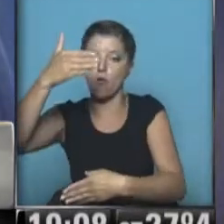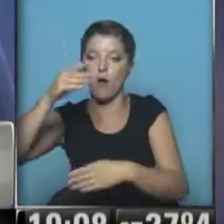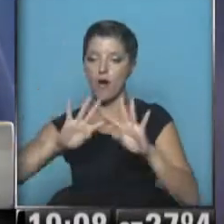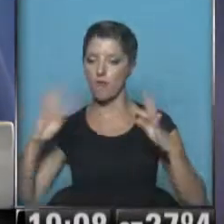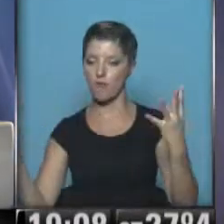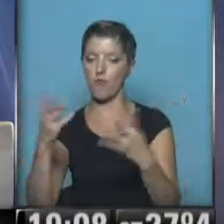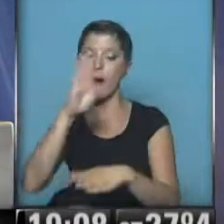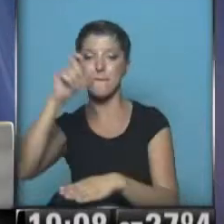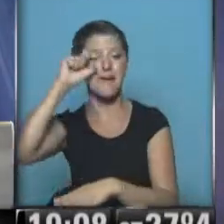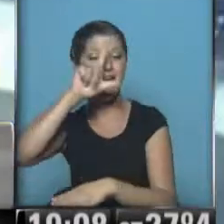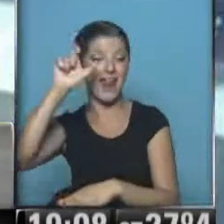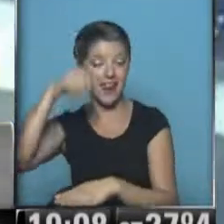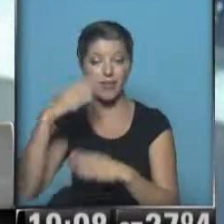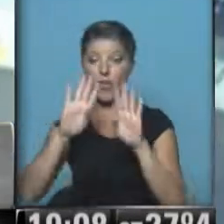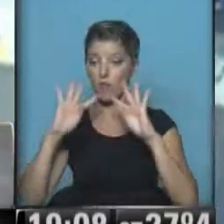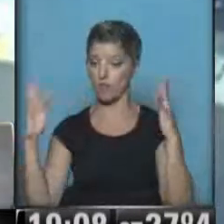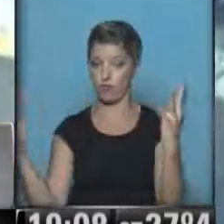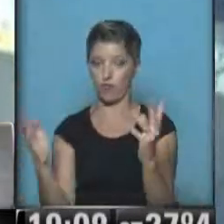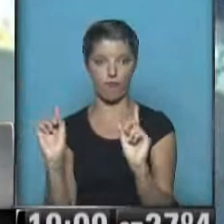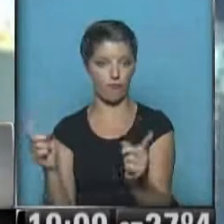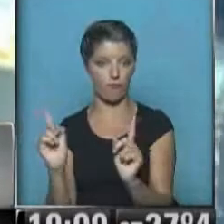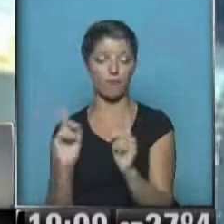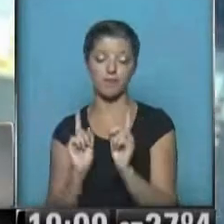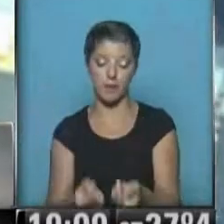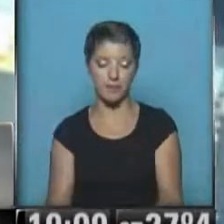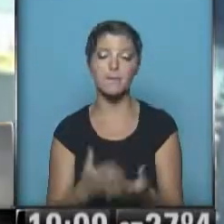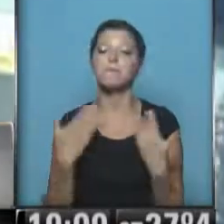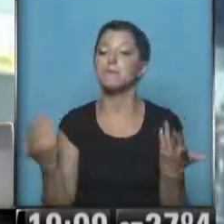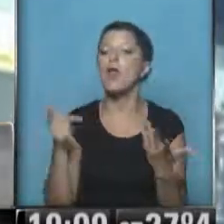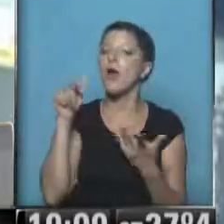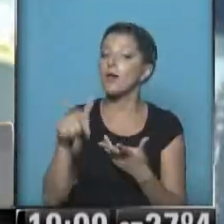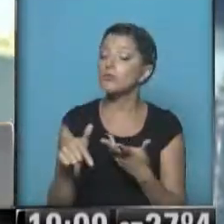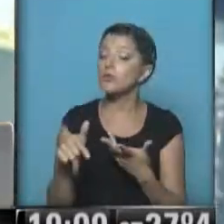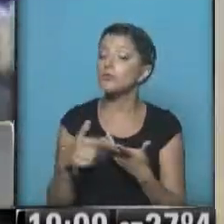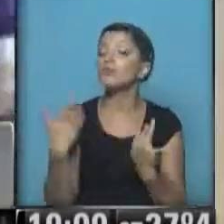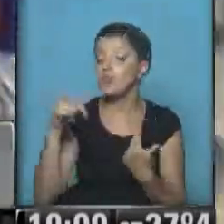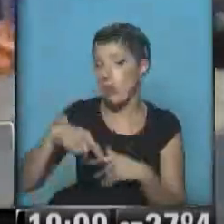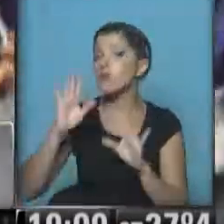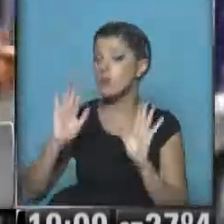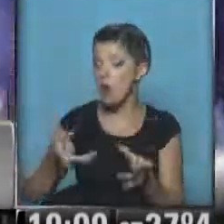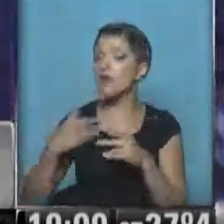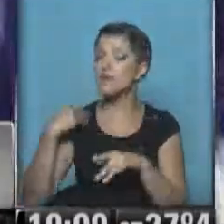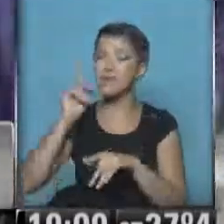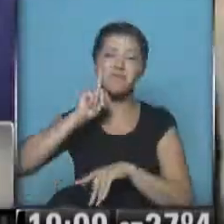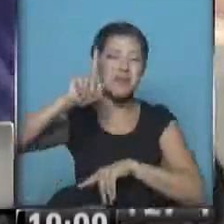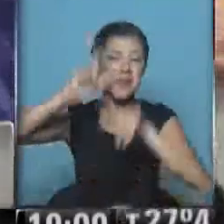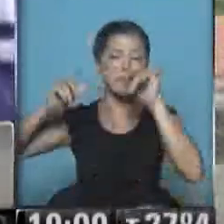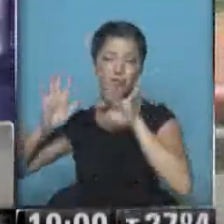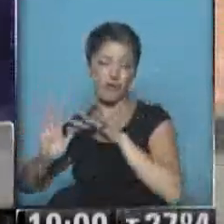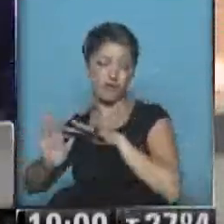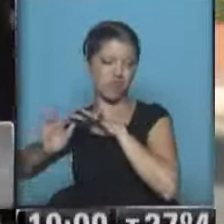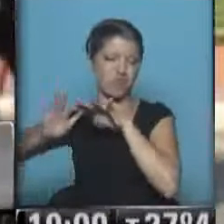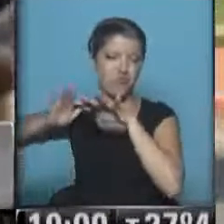la ciudad de Belén, que construyó el Estado de Israel, está allí. Sin embargo, esto no impidió que hoy se acercaran miles de personas y